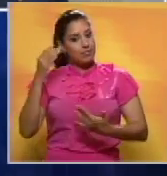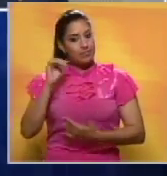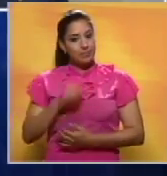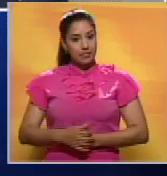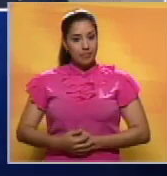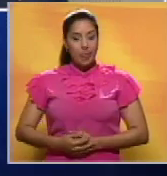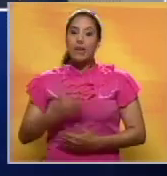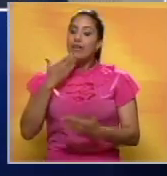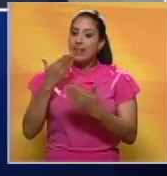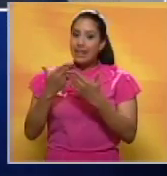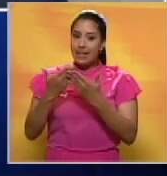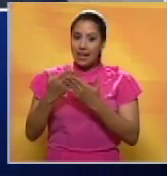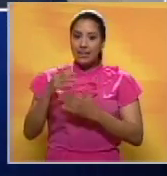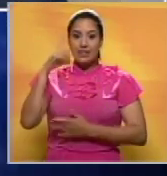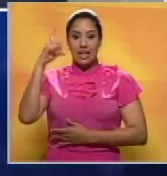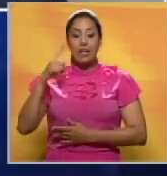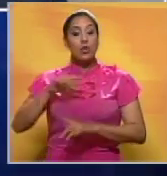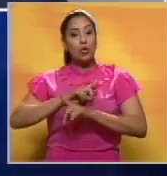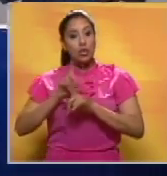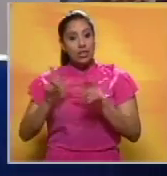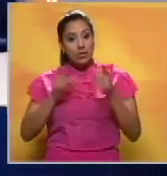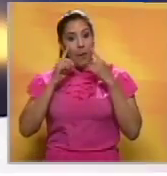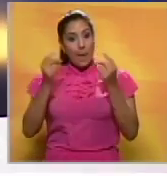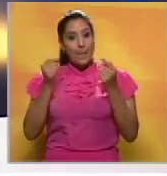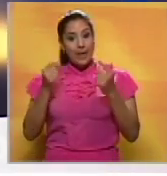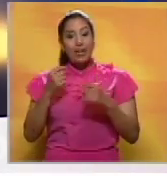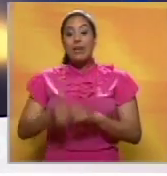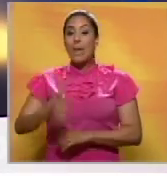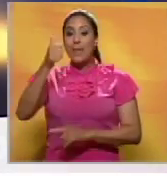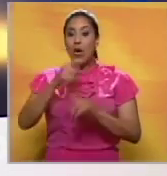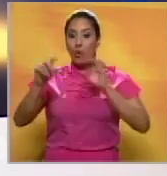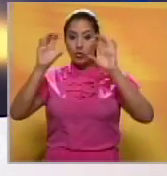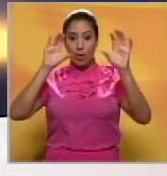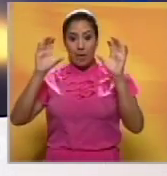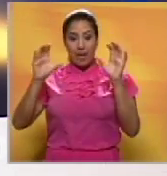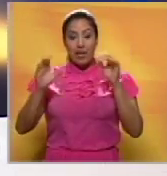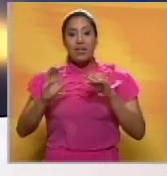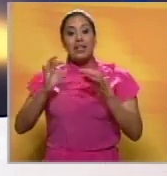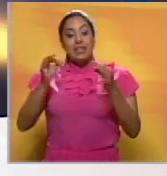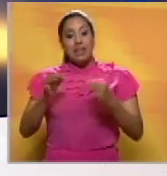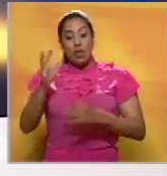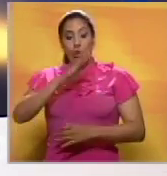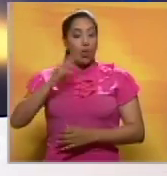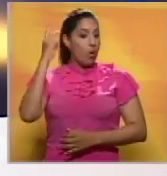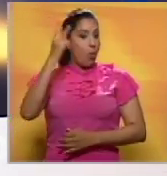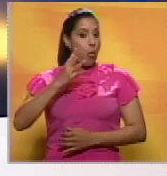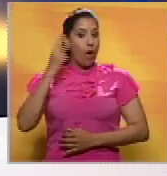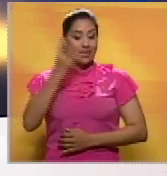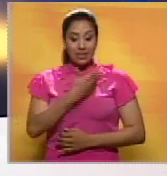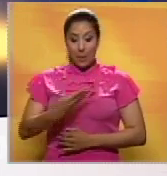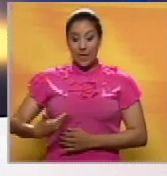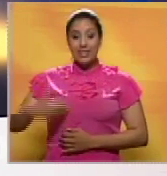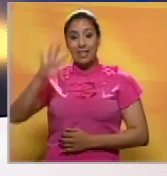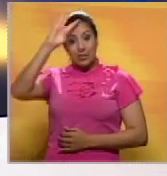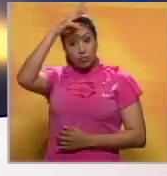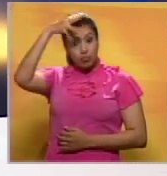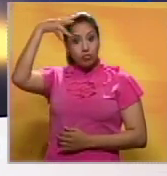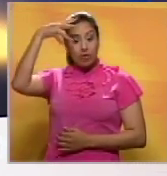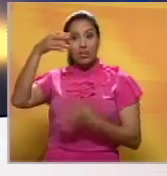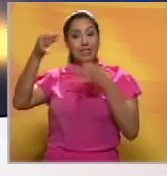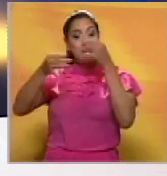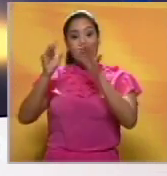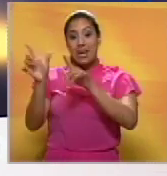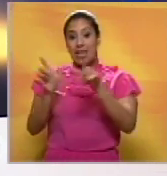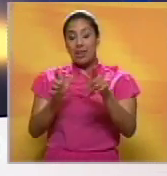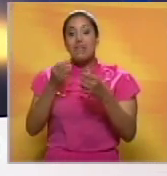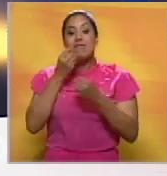Endrina. Muchísimas gracias, Lirio. Seguimos atentos. Más allá de nuestras fronteras, desde Washington, el presidente de Estados Unidos, Donald Trump, aseguró